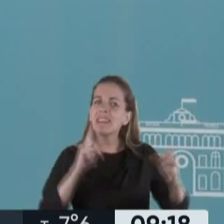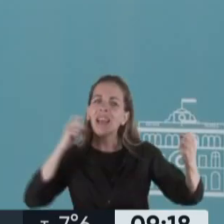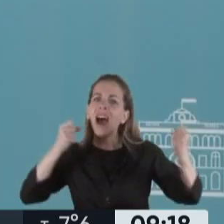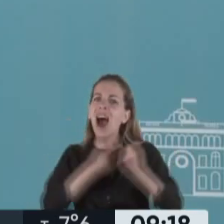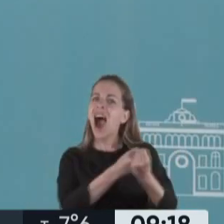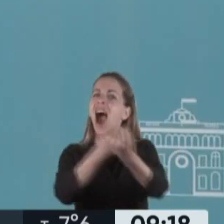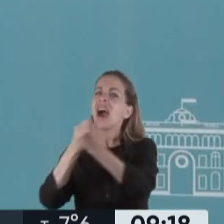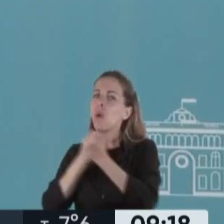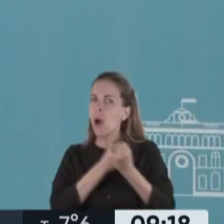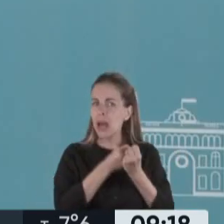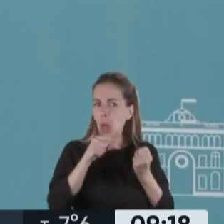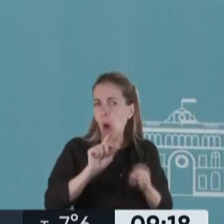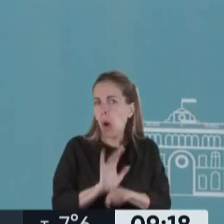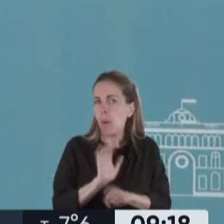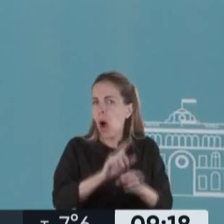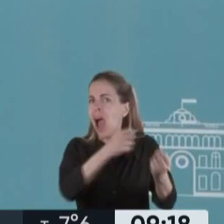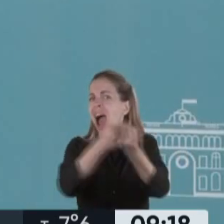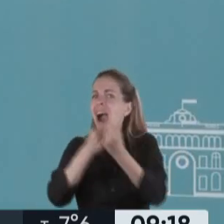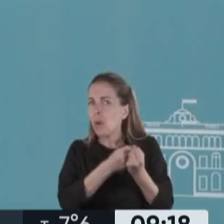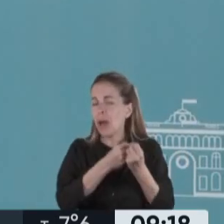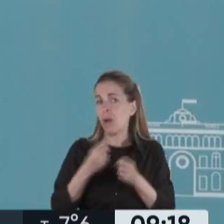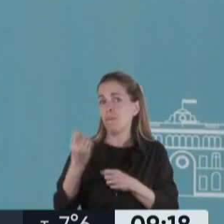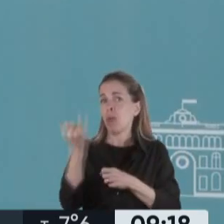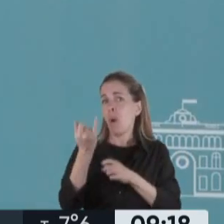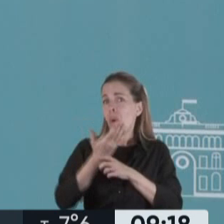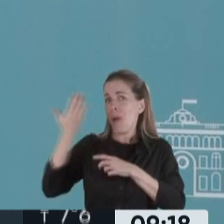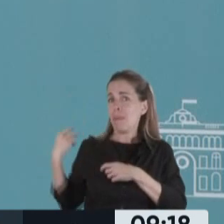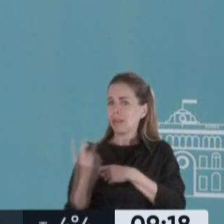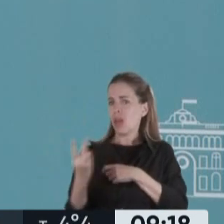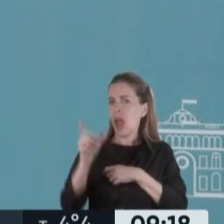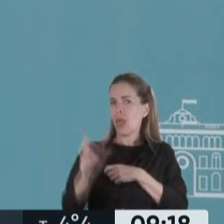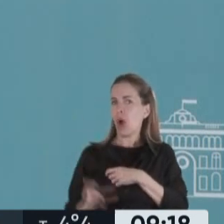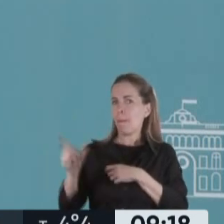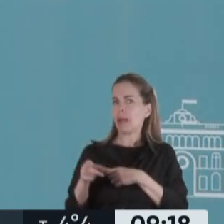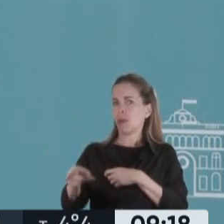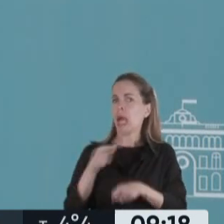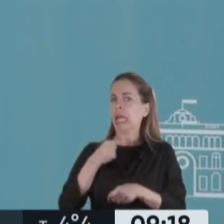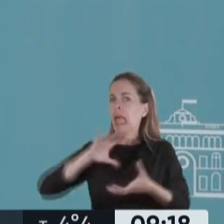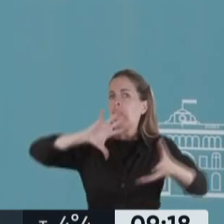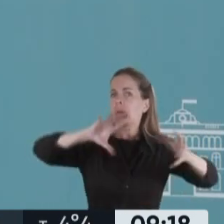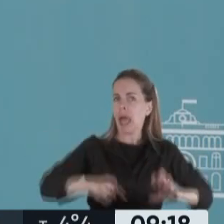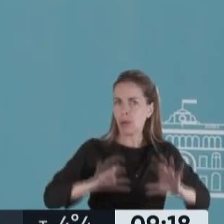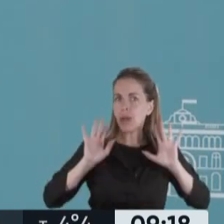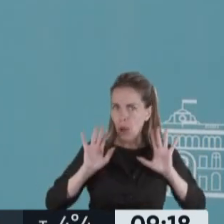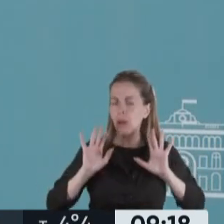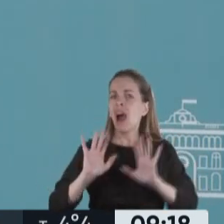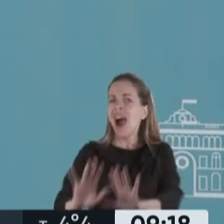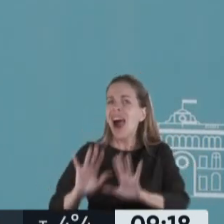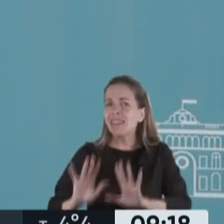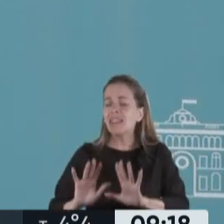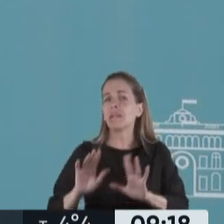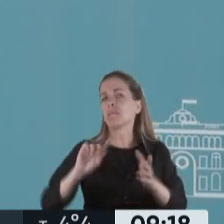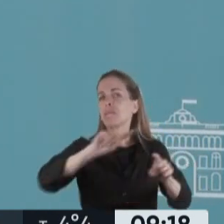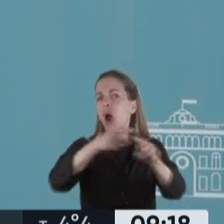de alguna manera que se puso en zozobra el jueves pasado, tiene que ser ratificado y en ese sentido todos los diferentes funcionarios